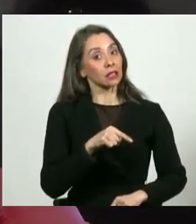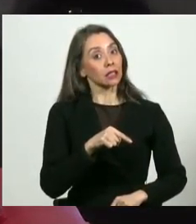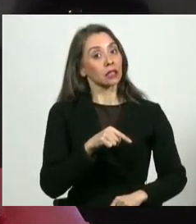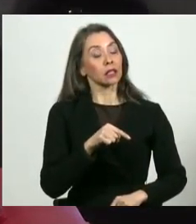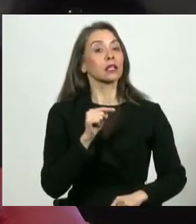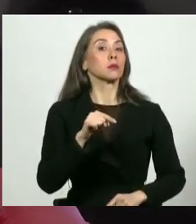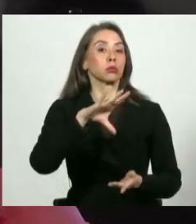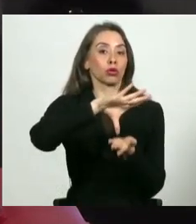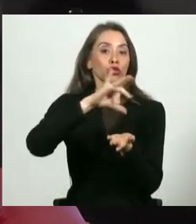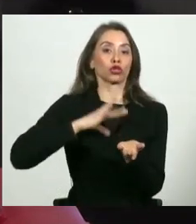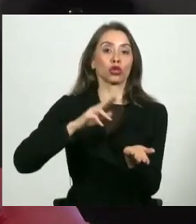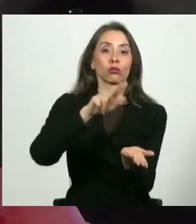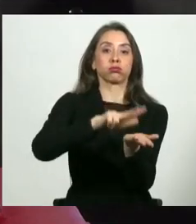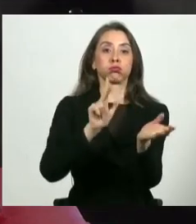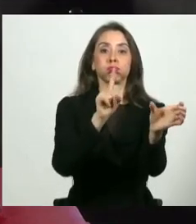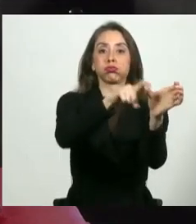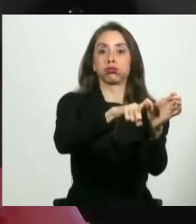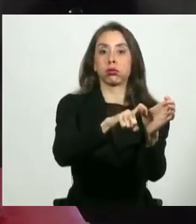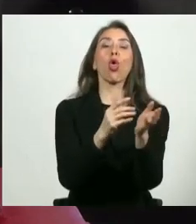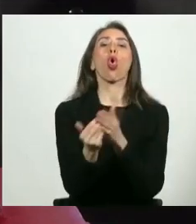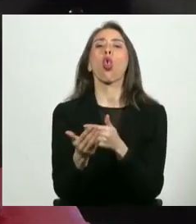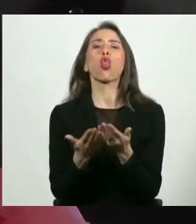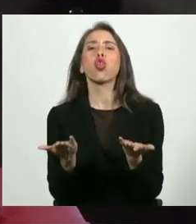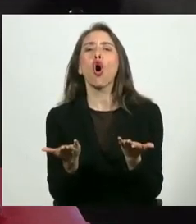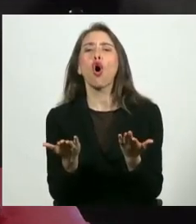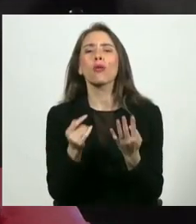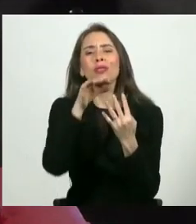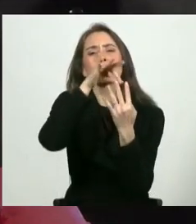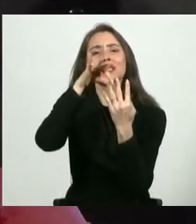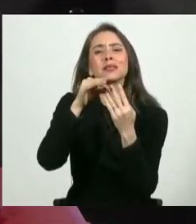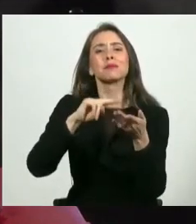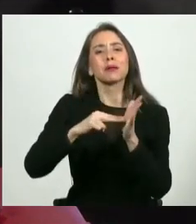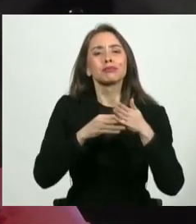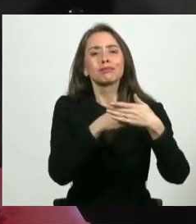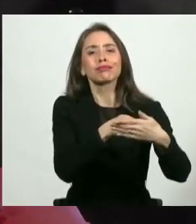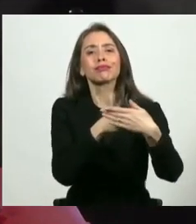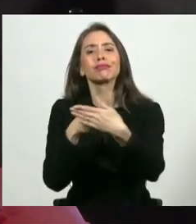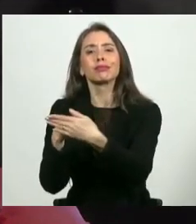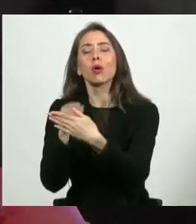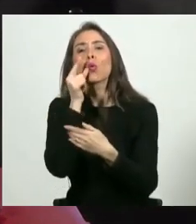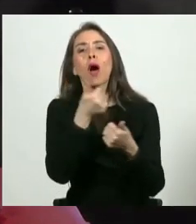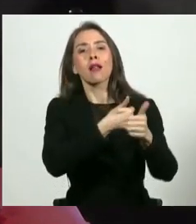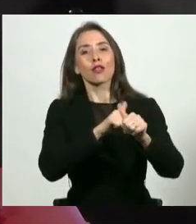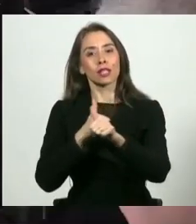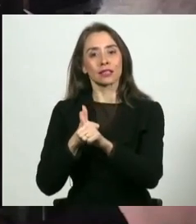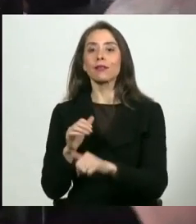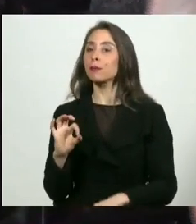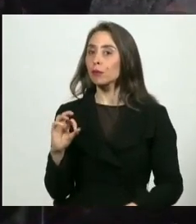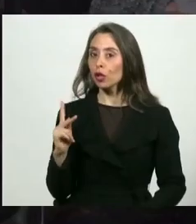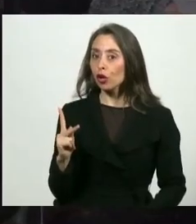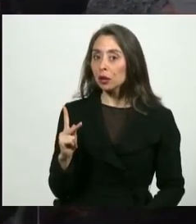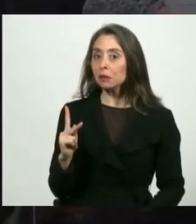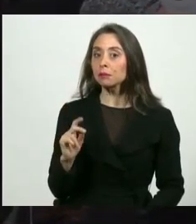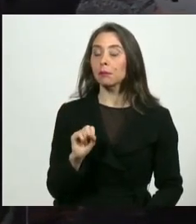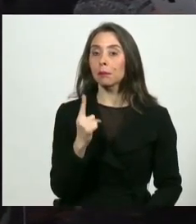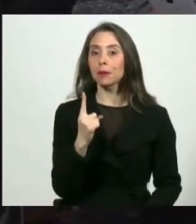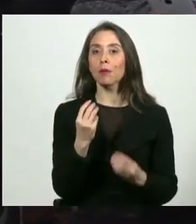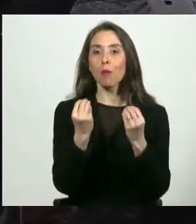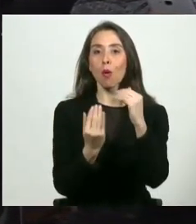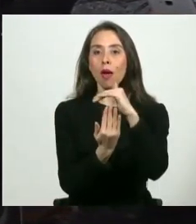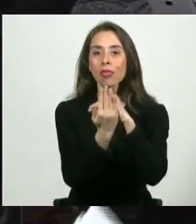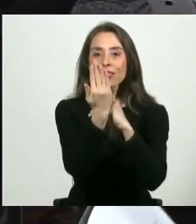pertenece el país, y dónde están todavía los principales obstáculos y desafíos? Ok, bueno, primero que todo, muy